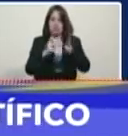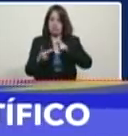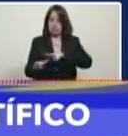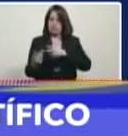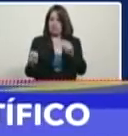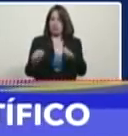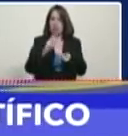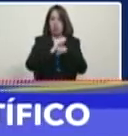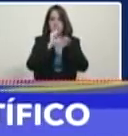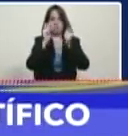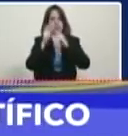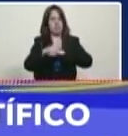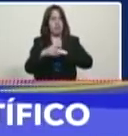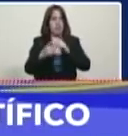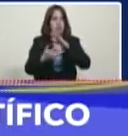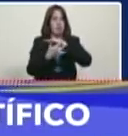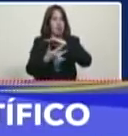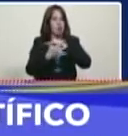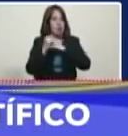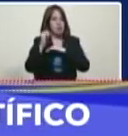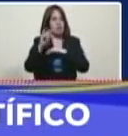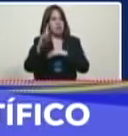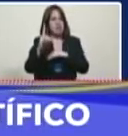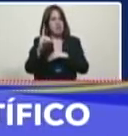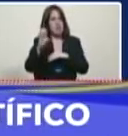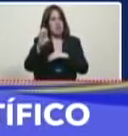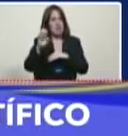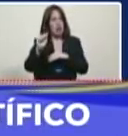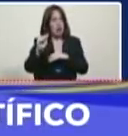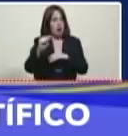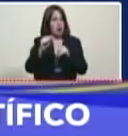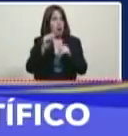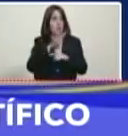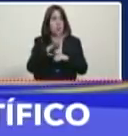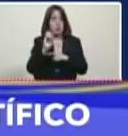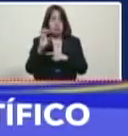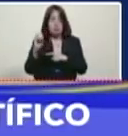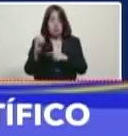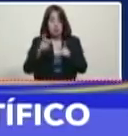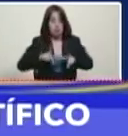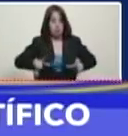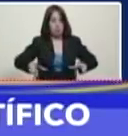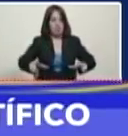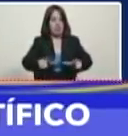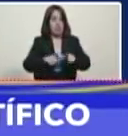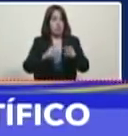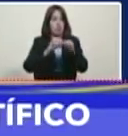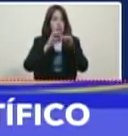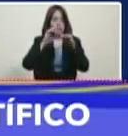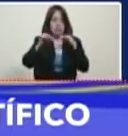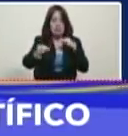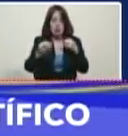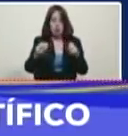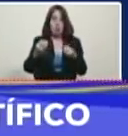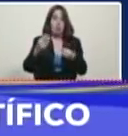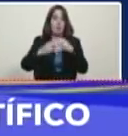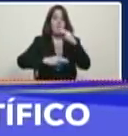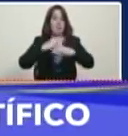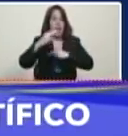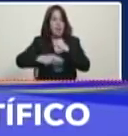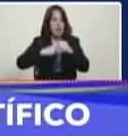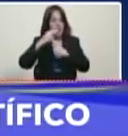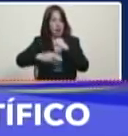del Instituto de Estudios Avanzados IDEA. En 400 metros cuadrados la red ProIMPA comenzó a producir microtubérculos de semilla de papa